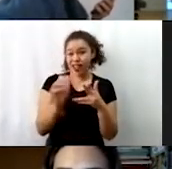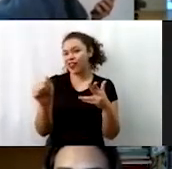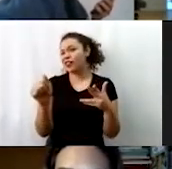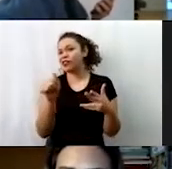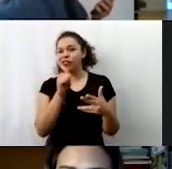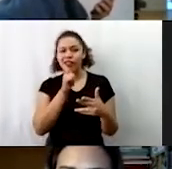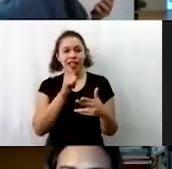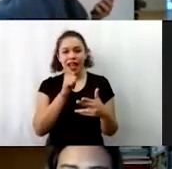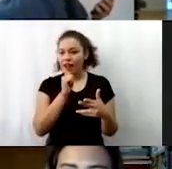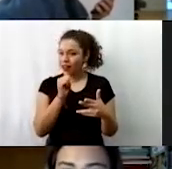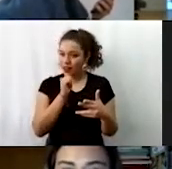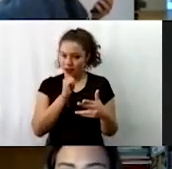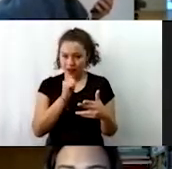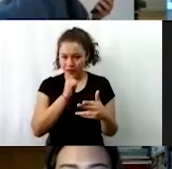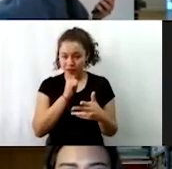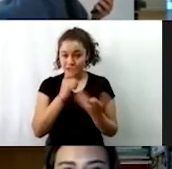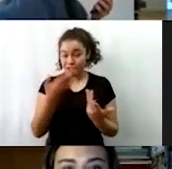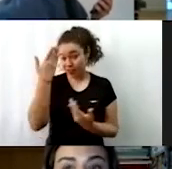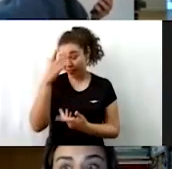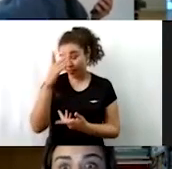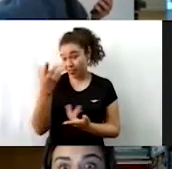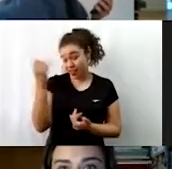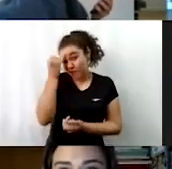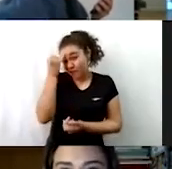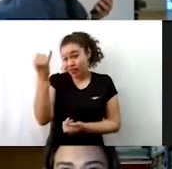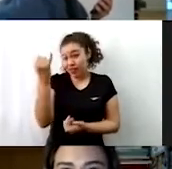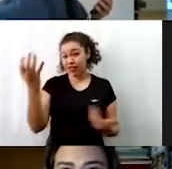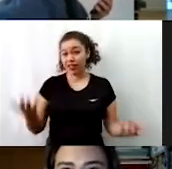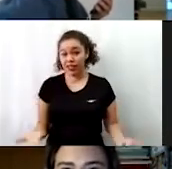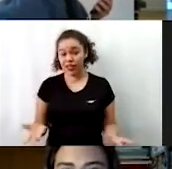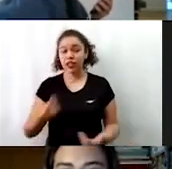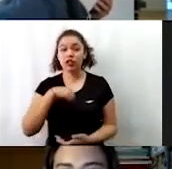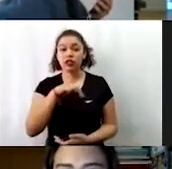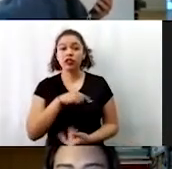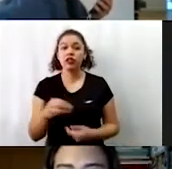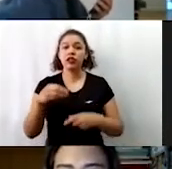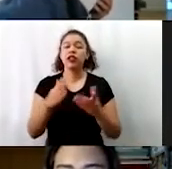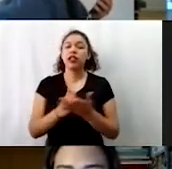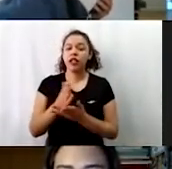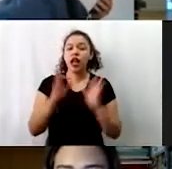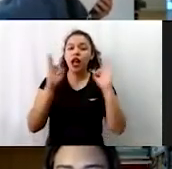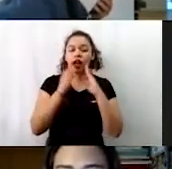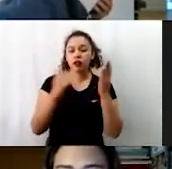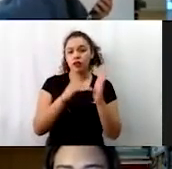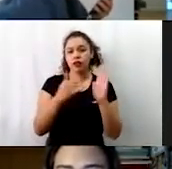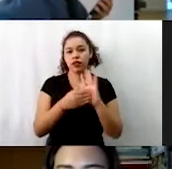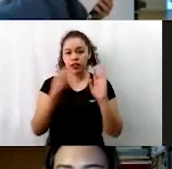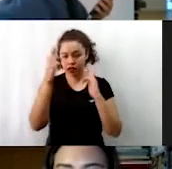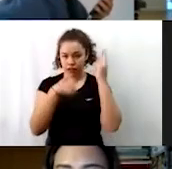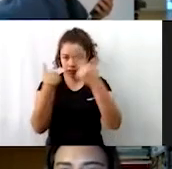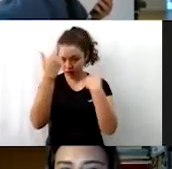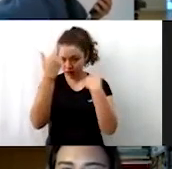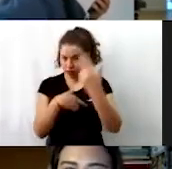que cubrir, nada más para que se den una idea. Todavía no entramos, por ejemplo, a los mecanismos de revisión que son